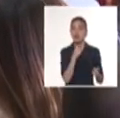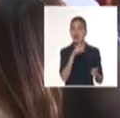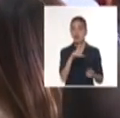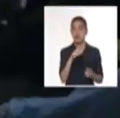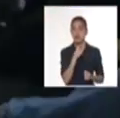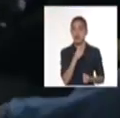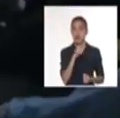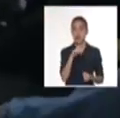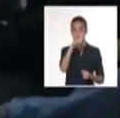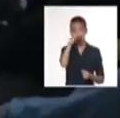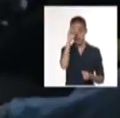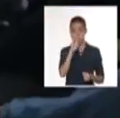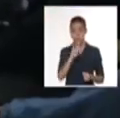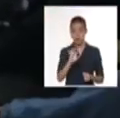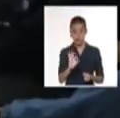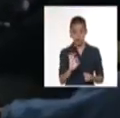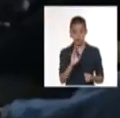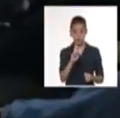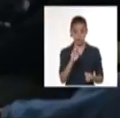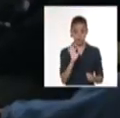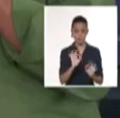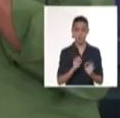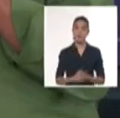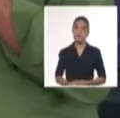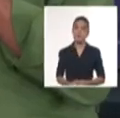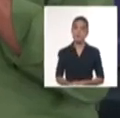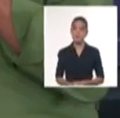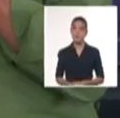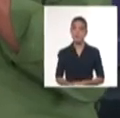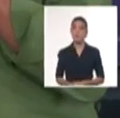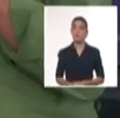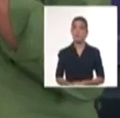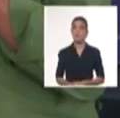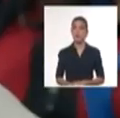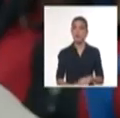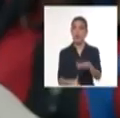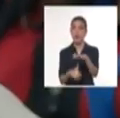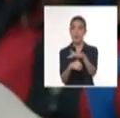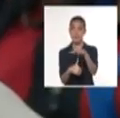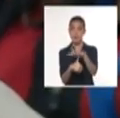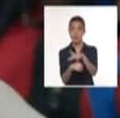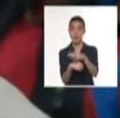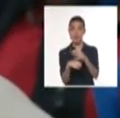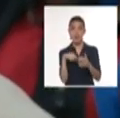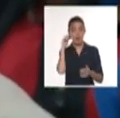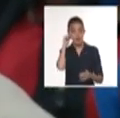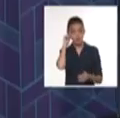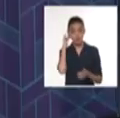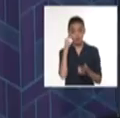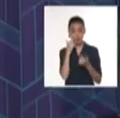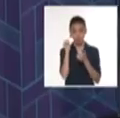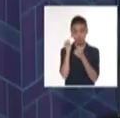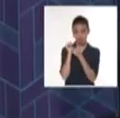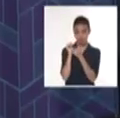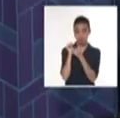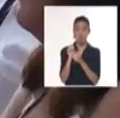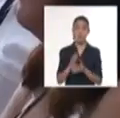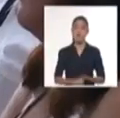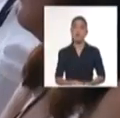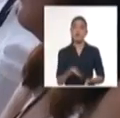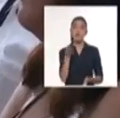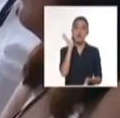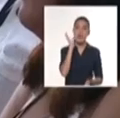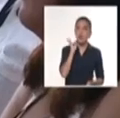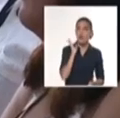la batalla contrahegemónica del mundo contemporáneo. Su presidenta, Patricia Villegas, ofreció una conferencia sobre la historia